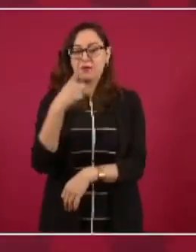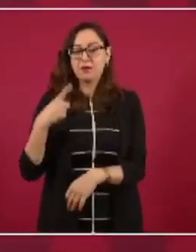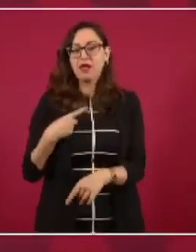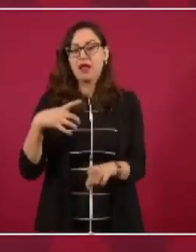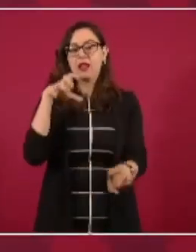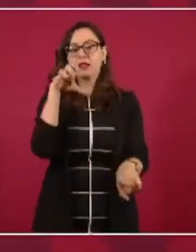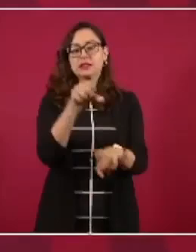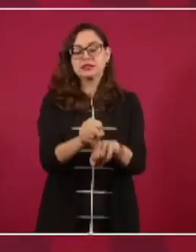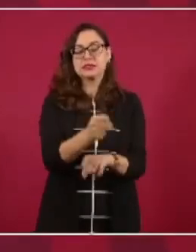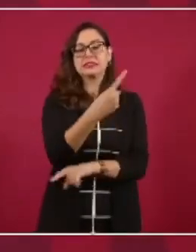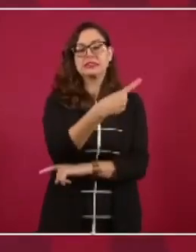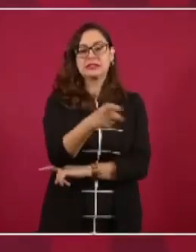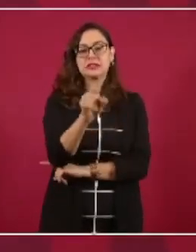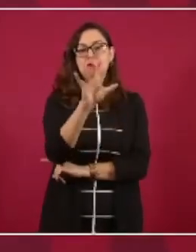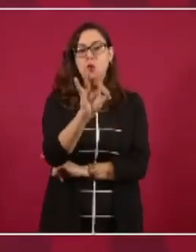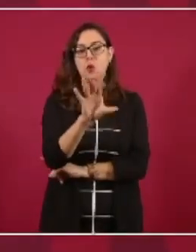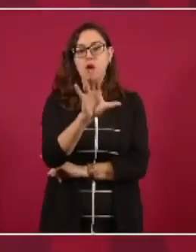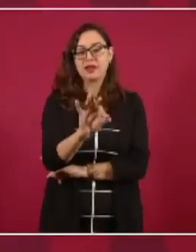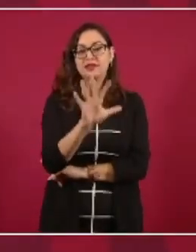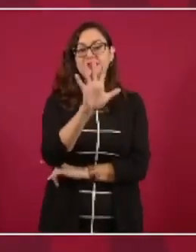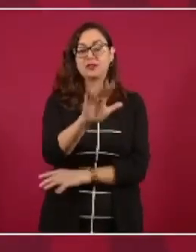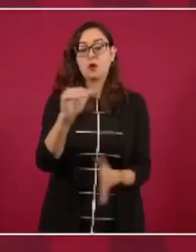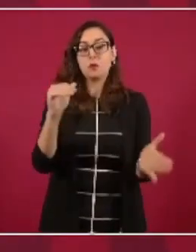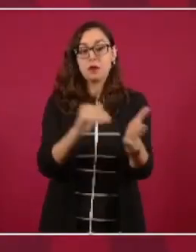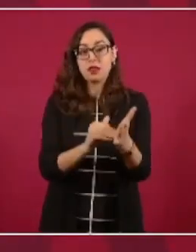Entonces, todo eso requiere adiestramiento,